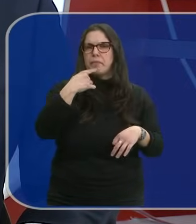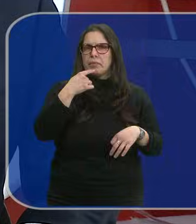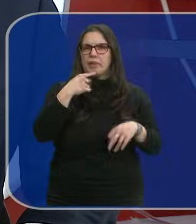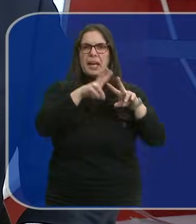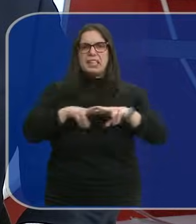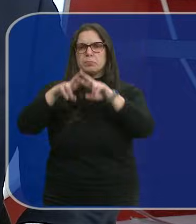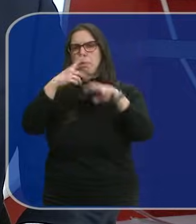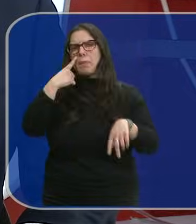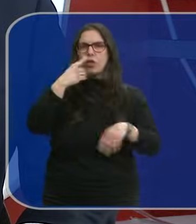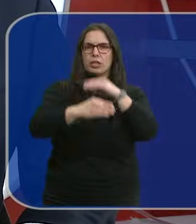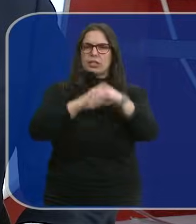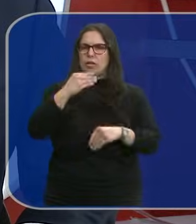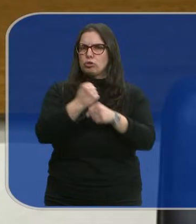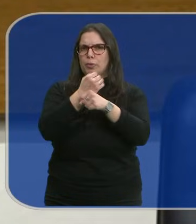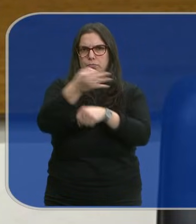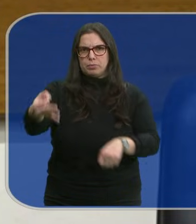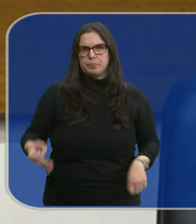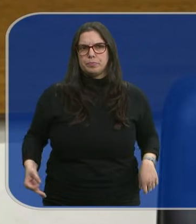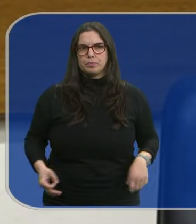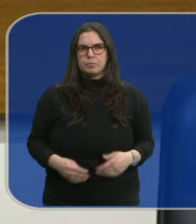las inspecciones realizadas.